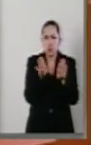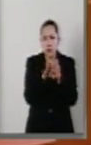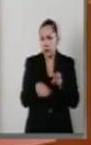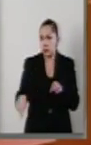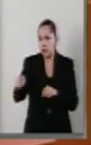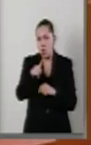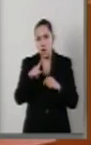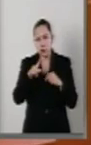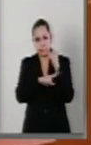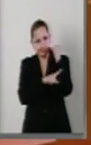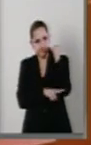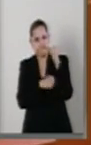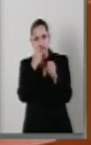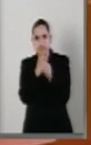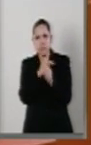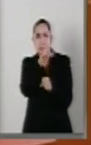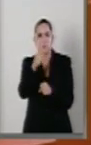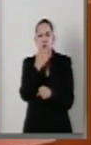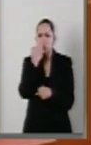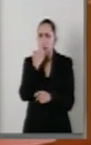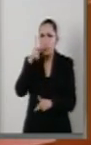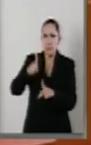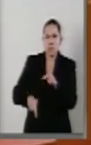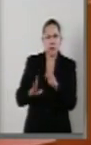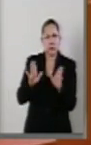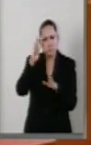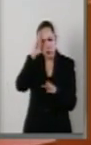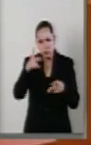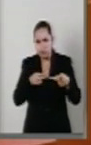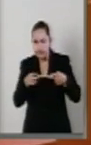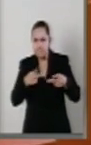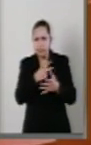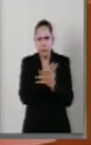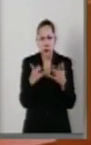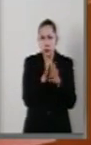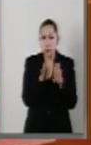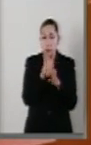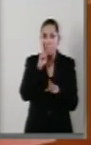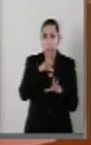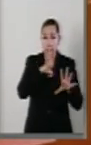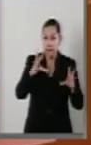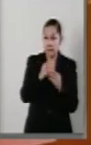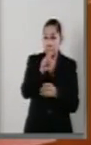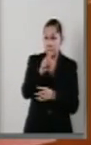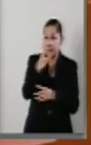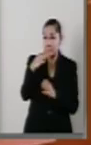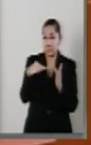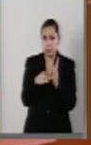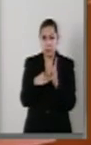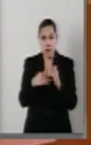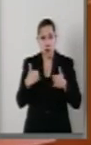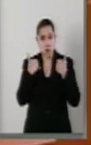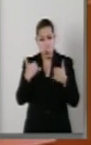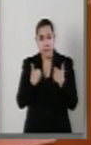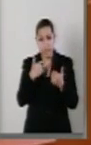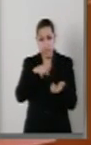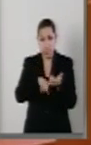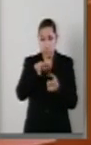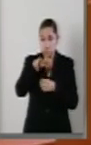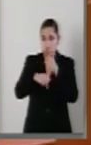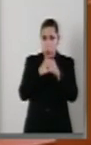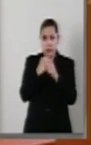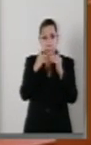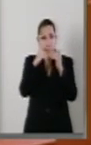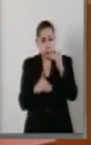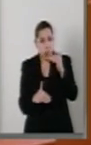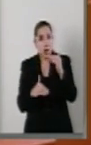Si tenemos, según estadísticas, más de 33 mil jóvenes menores de 18 años que se ven obligadas a dejar sus